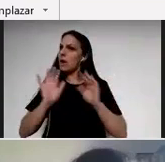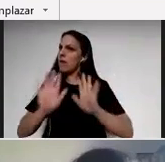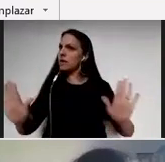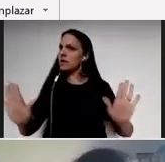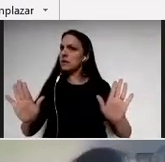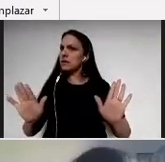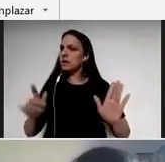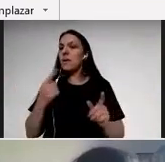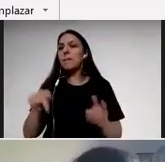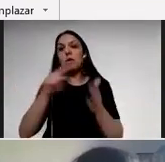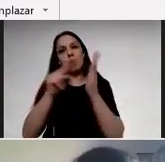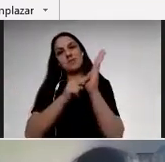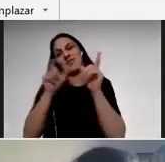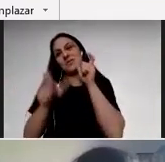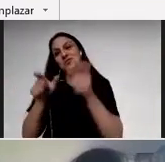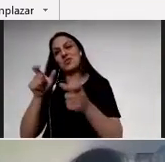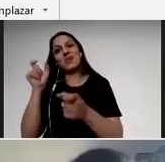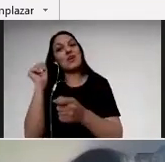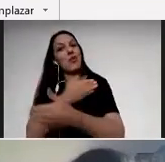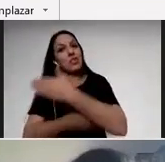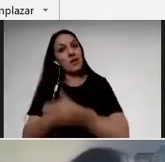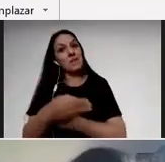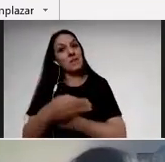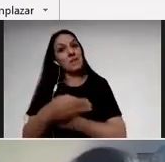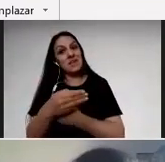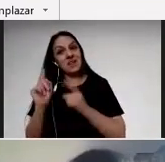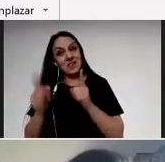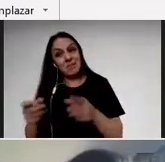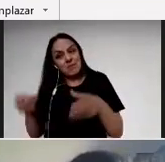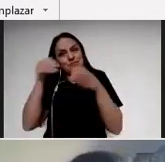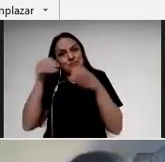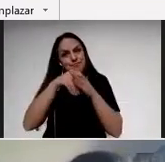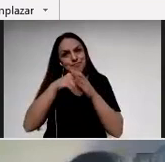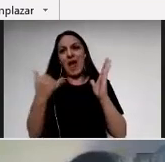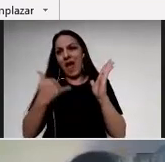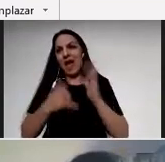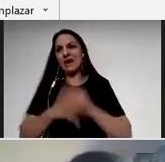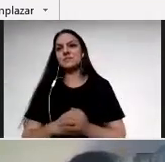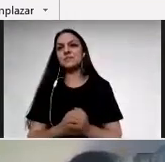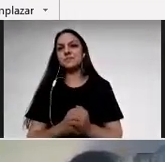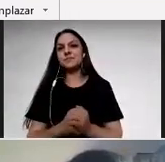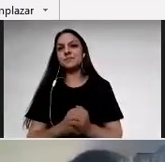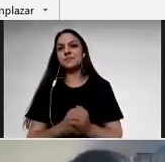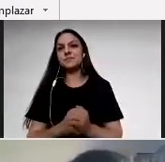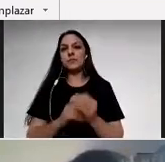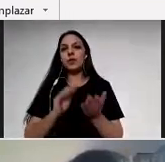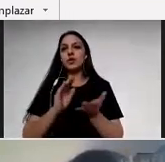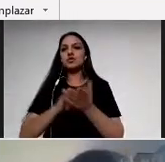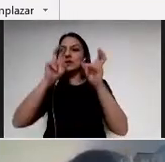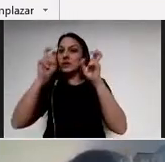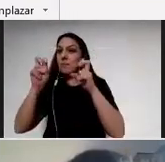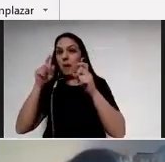Personas con Discapacidad es mundial, como ya les dije. Luego, en el tema de las observaciones quería